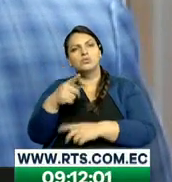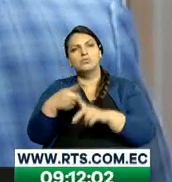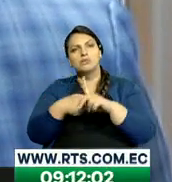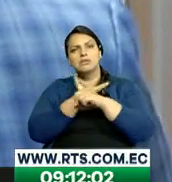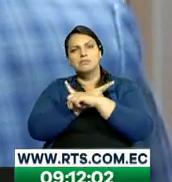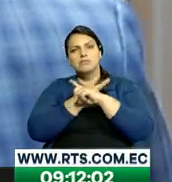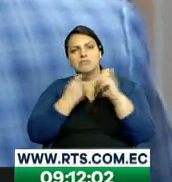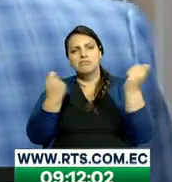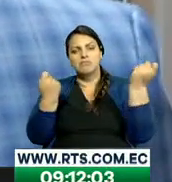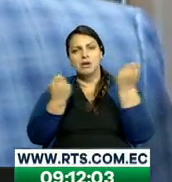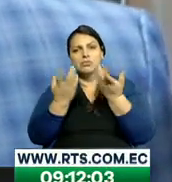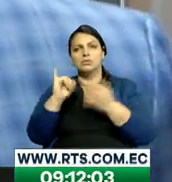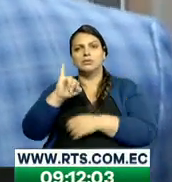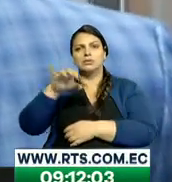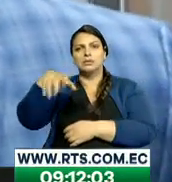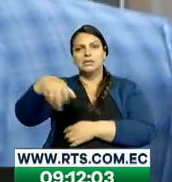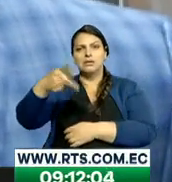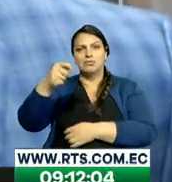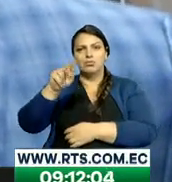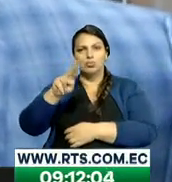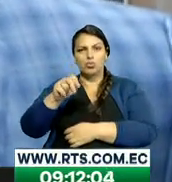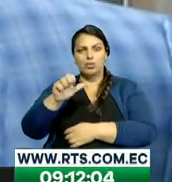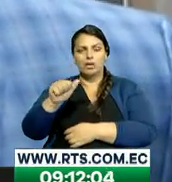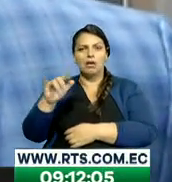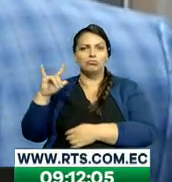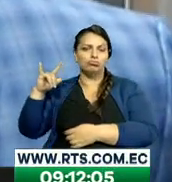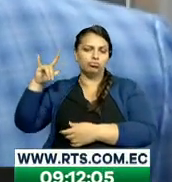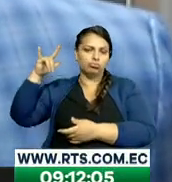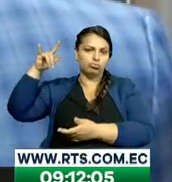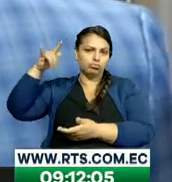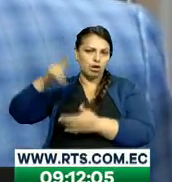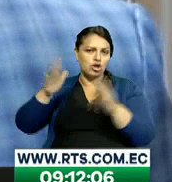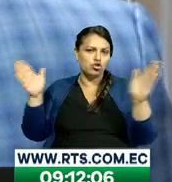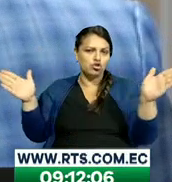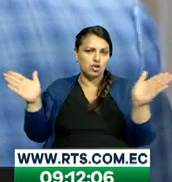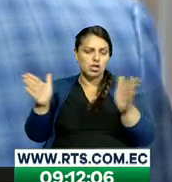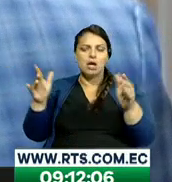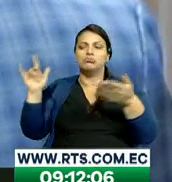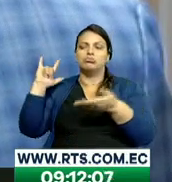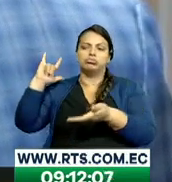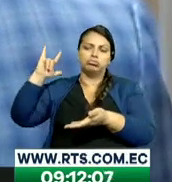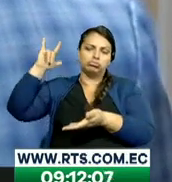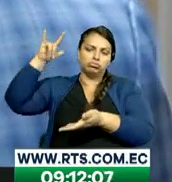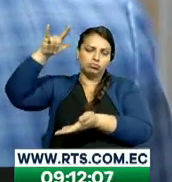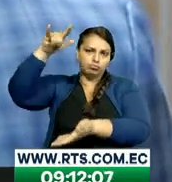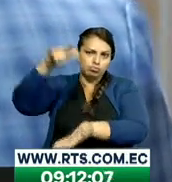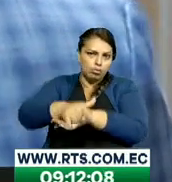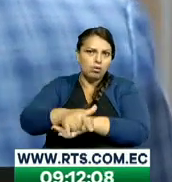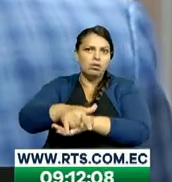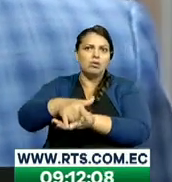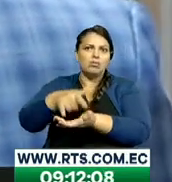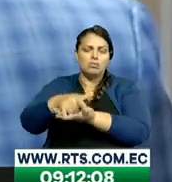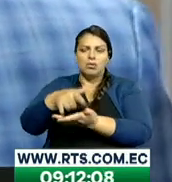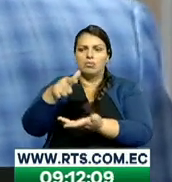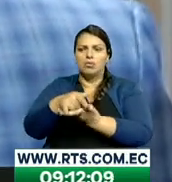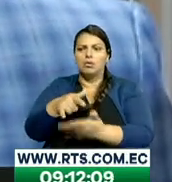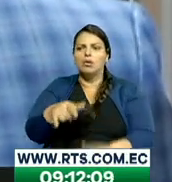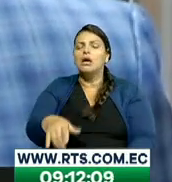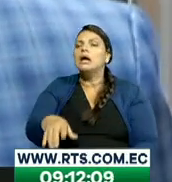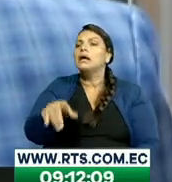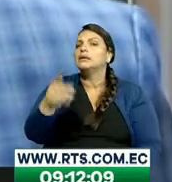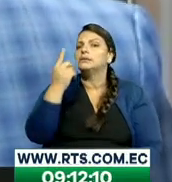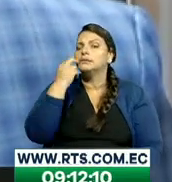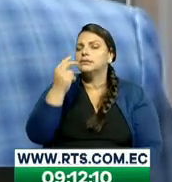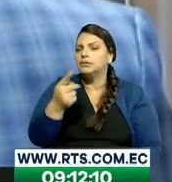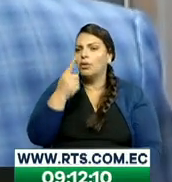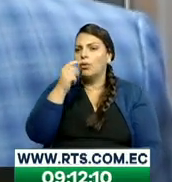los pilotos tendría algún tipo de vinculación o fuera procesado con el señor Telmo